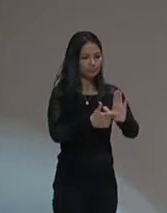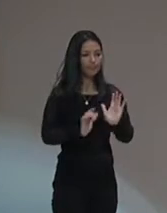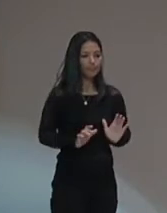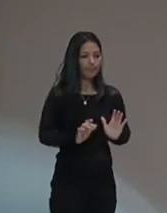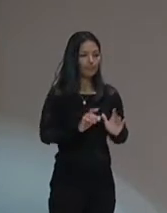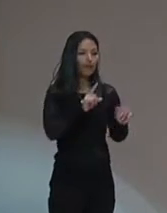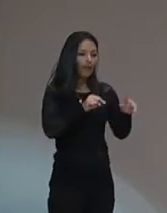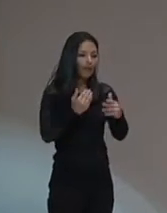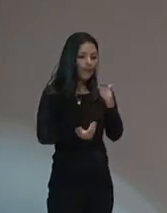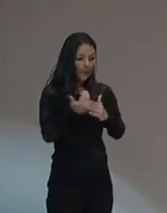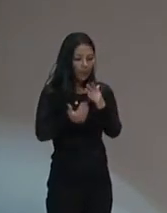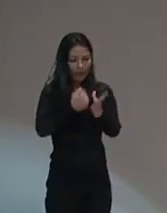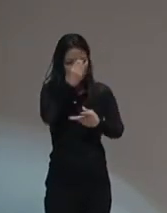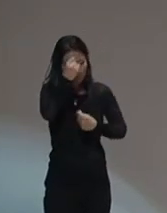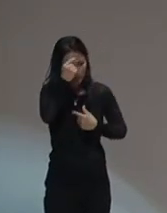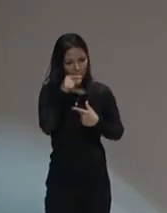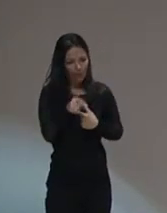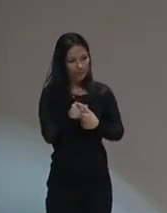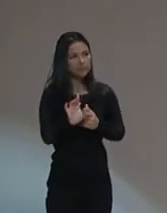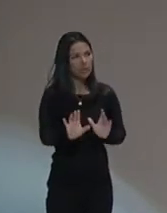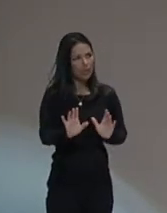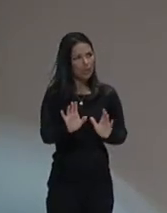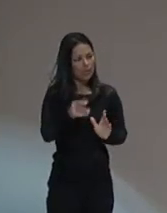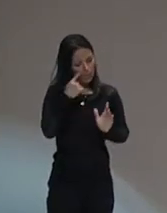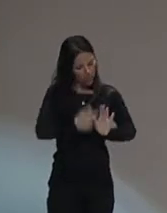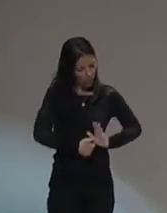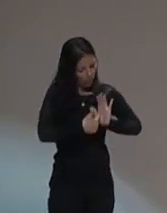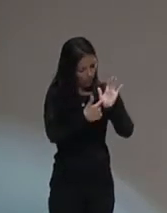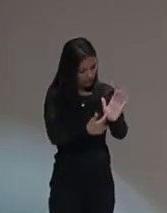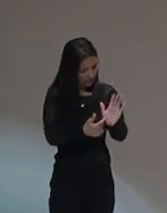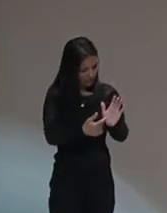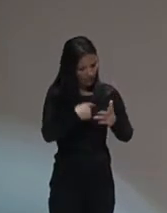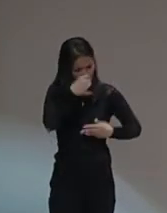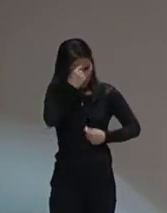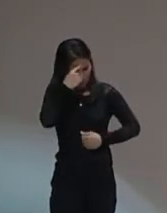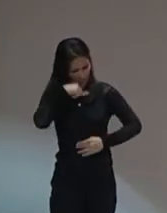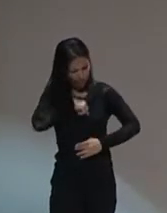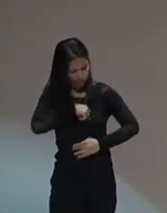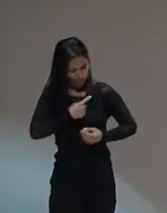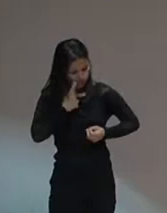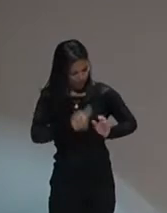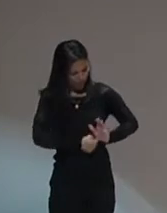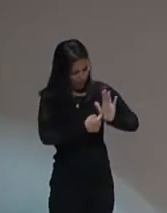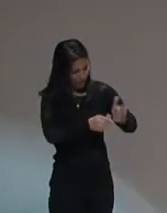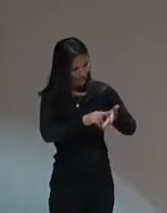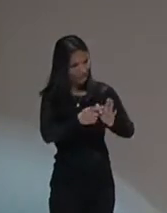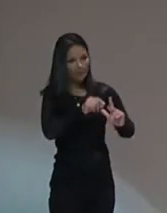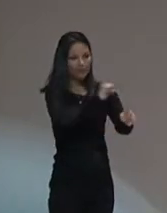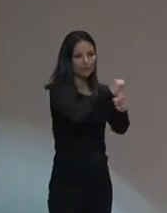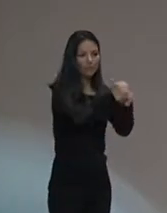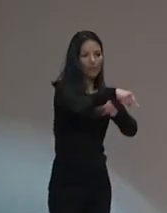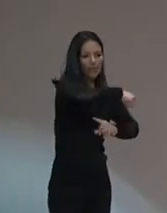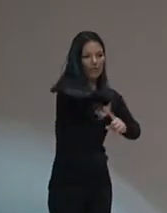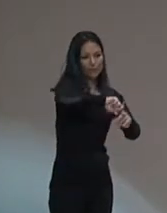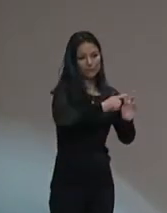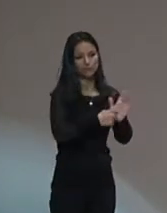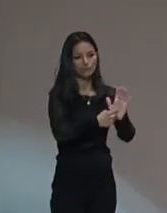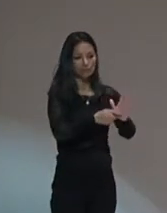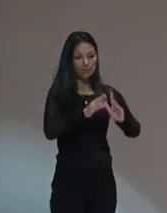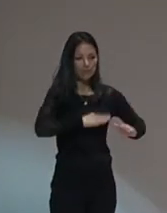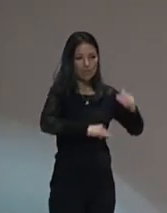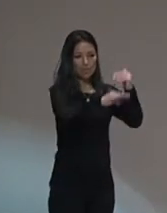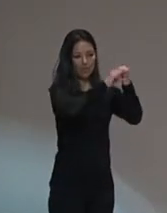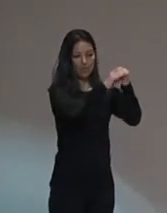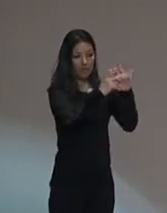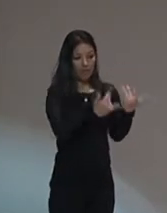Nuevos valores comenzarán a definirnos como sociedad. Son en estos momentos cuando las sociedades recurren, como